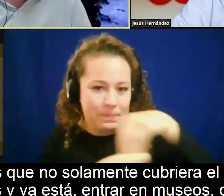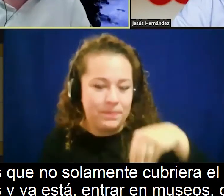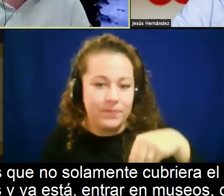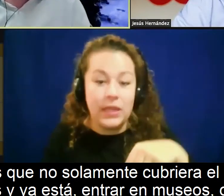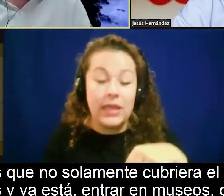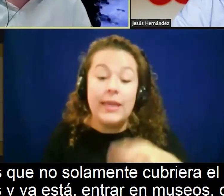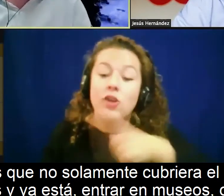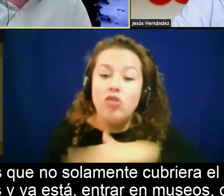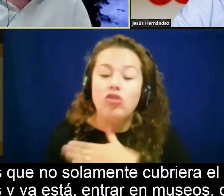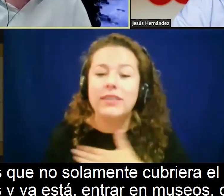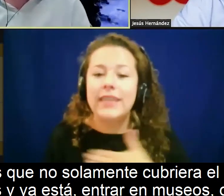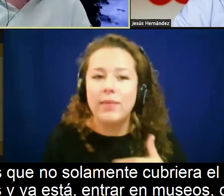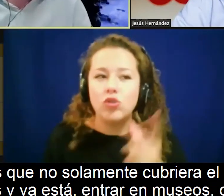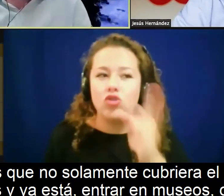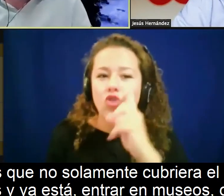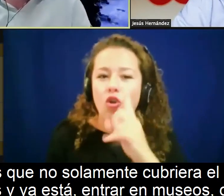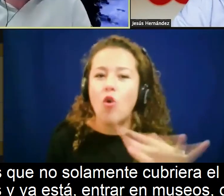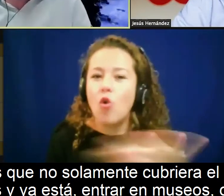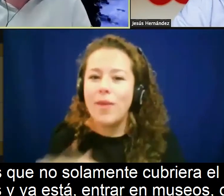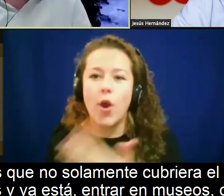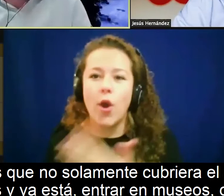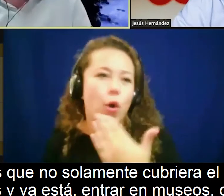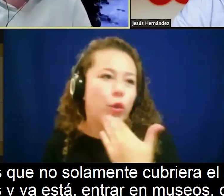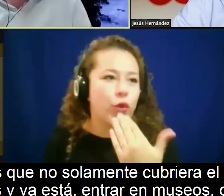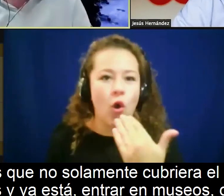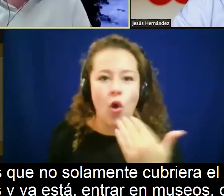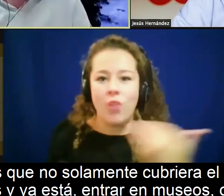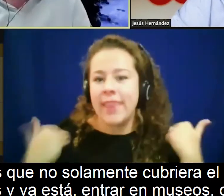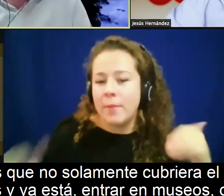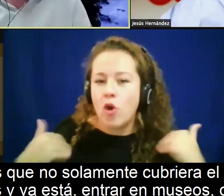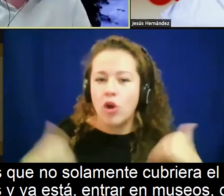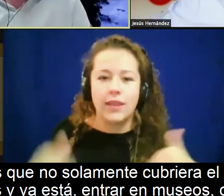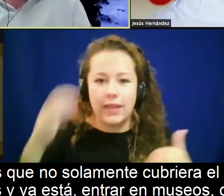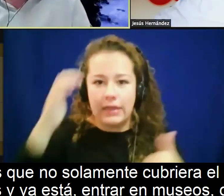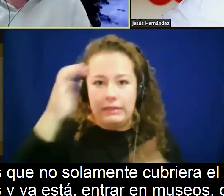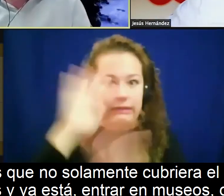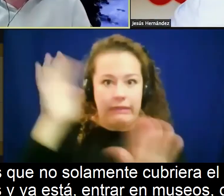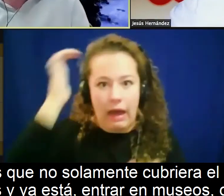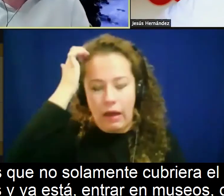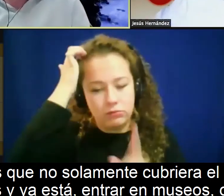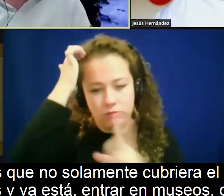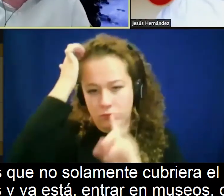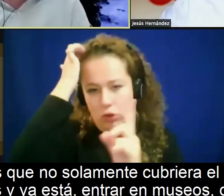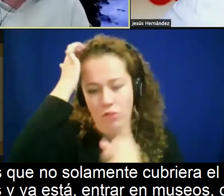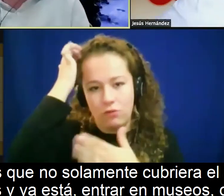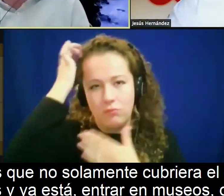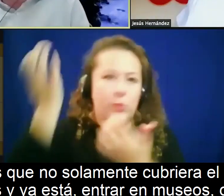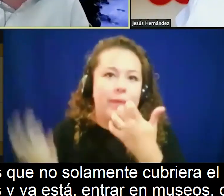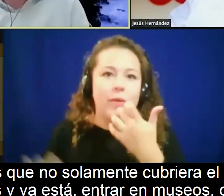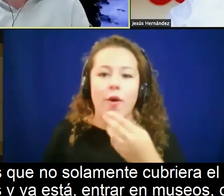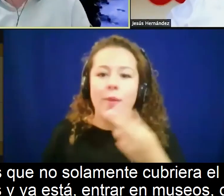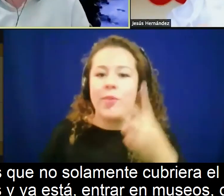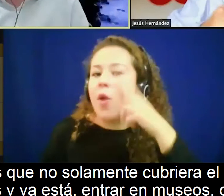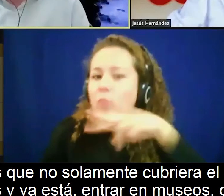solamente cubriera el acceso al ocio, a los deportes y ya está, o sea, entrar en museos,